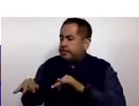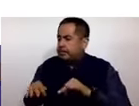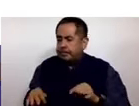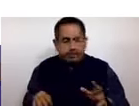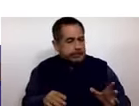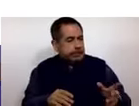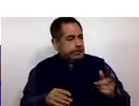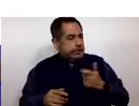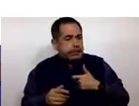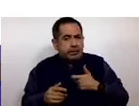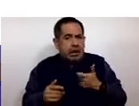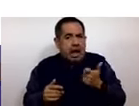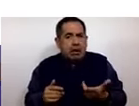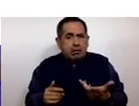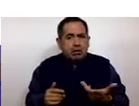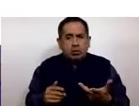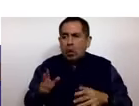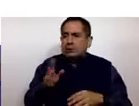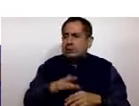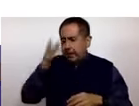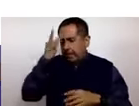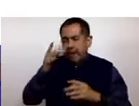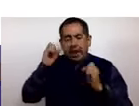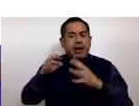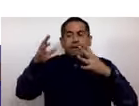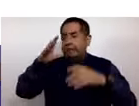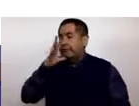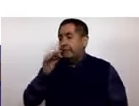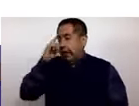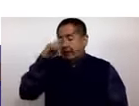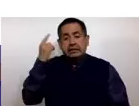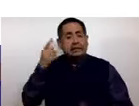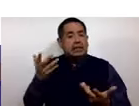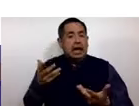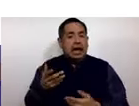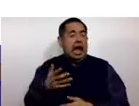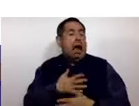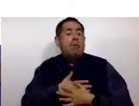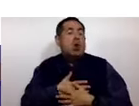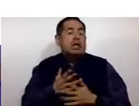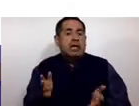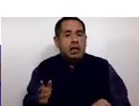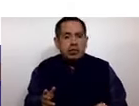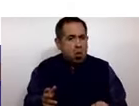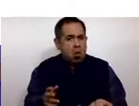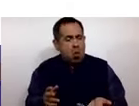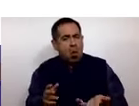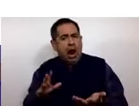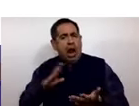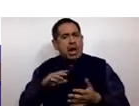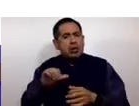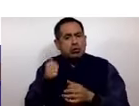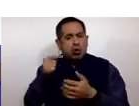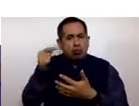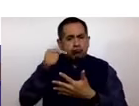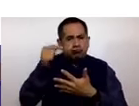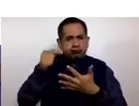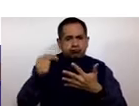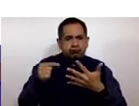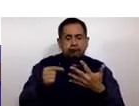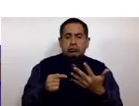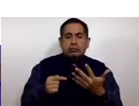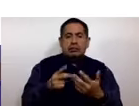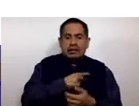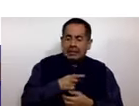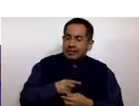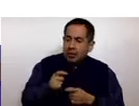no es arte de magia, no es amor, hay un montón de cosas ahí involucradas que por eso le